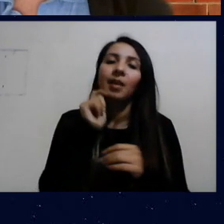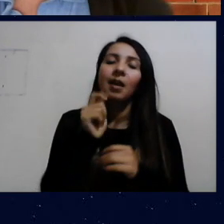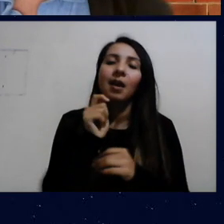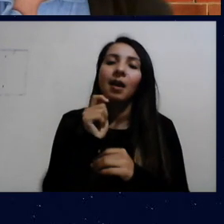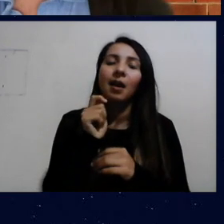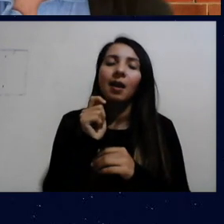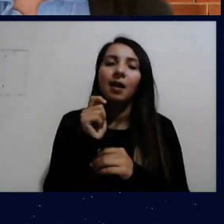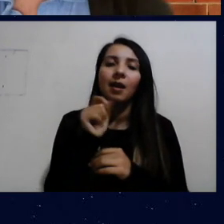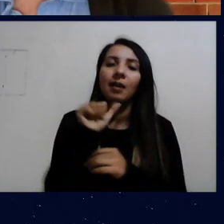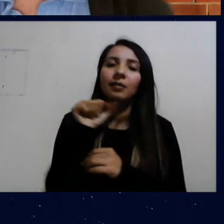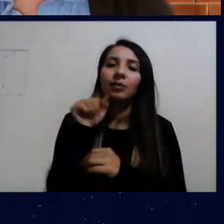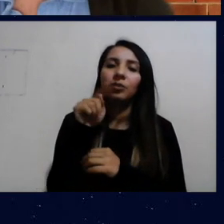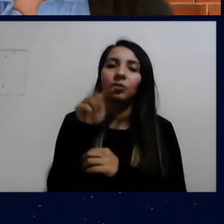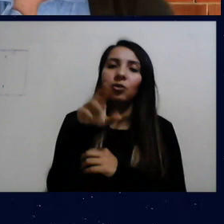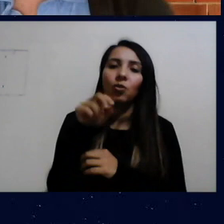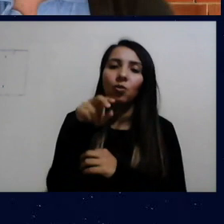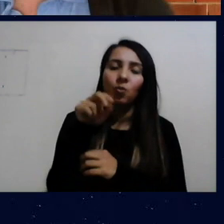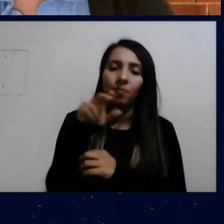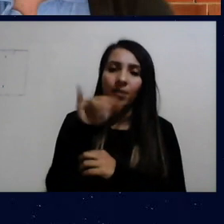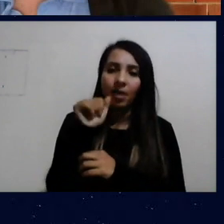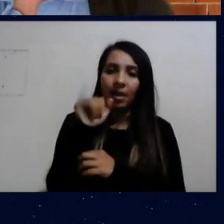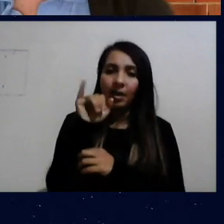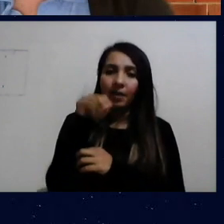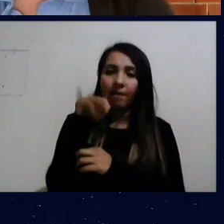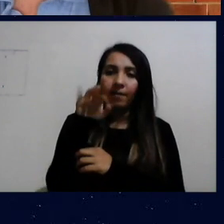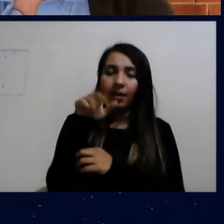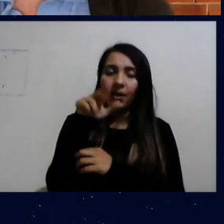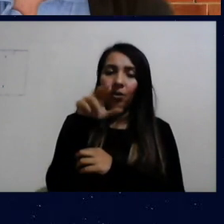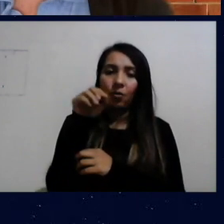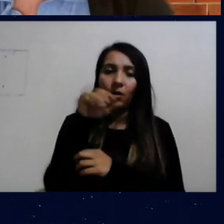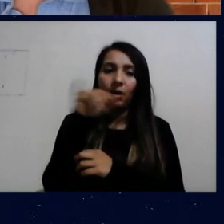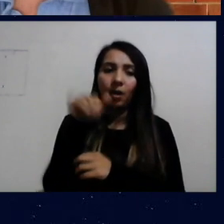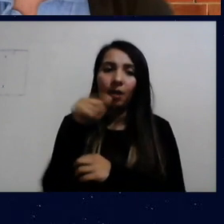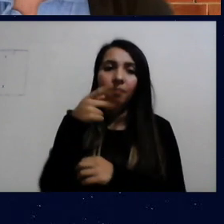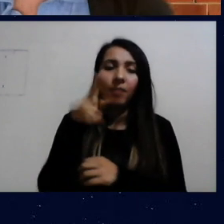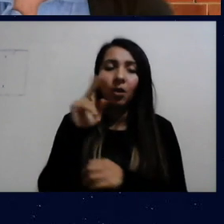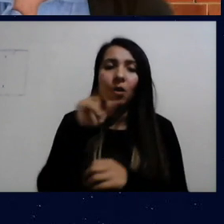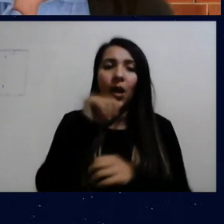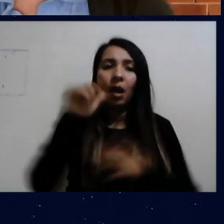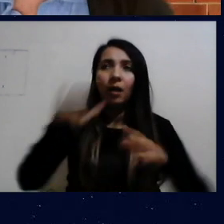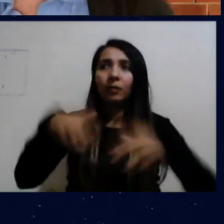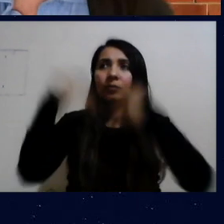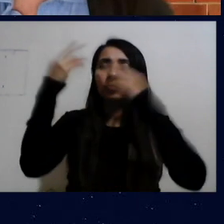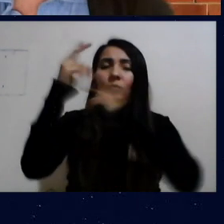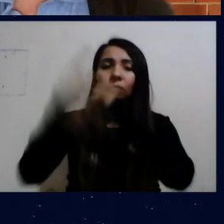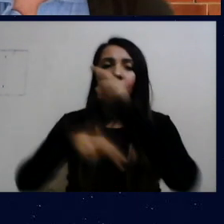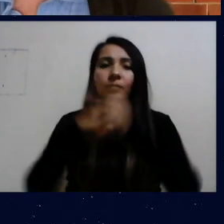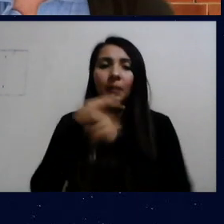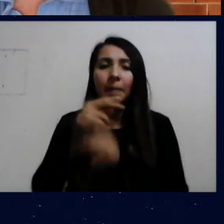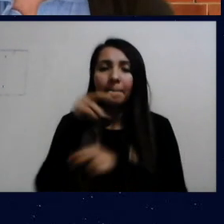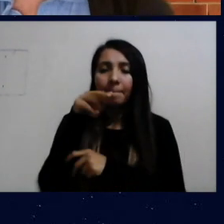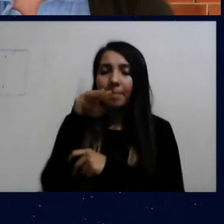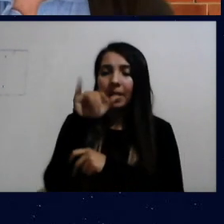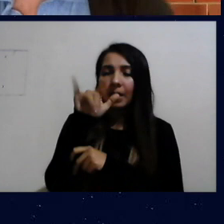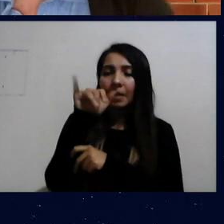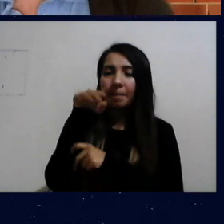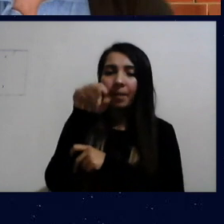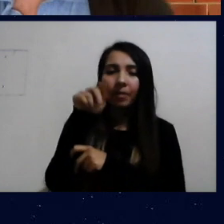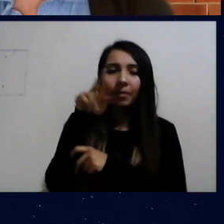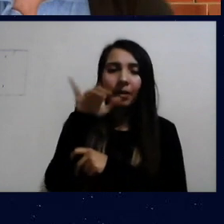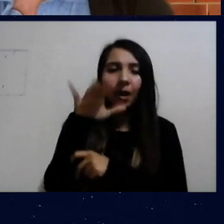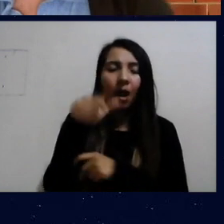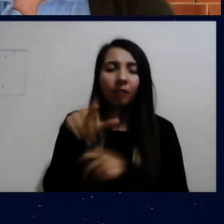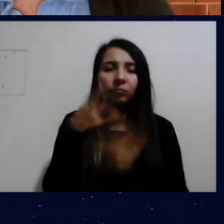milimétrica permite obtener espectros donde hay una cantidad enorme de transiciones. ¿Hay algún nicho particular en la